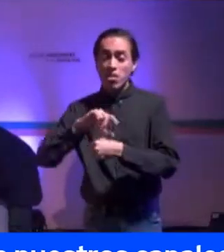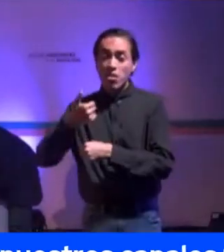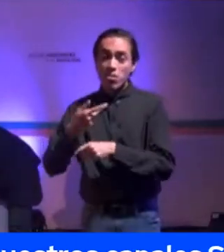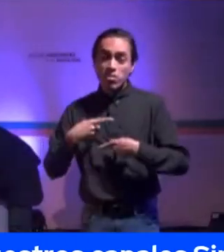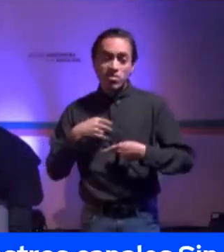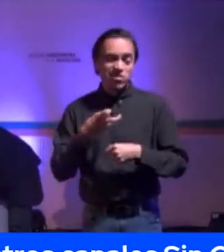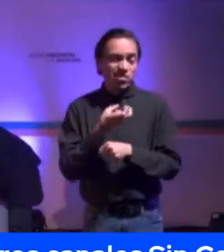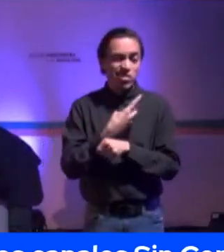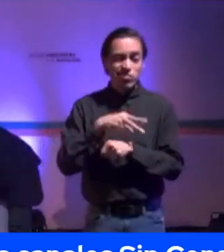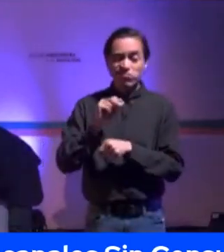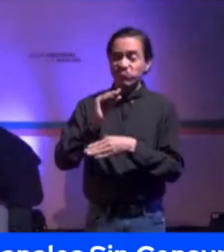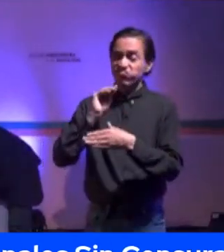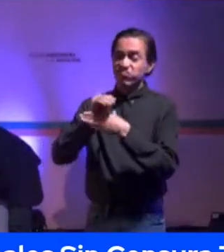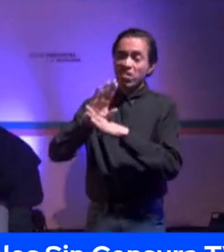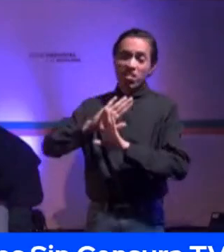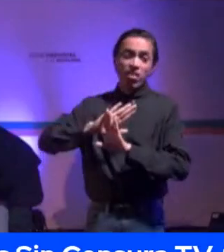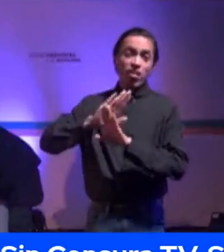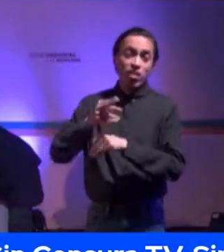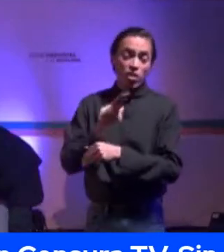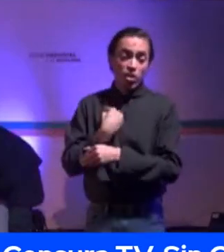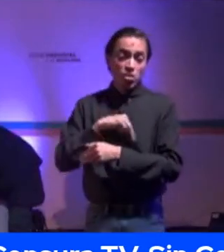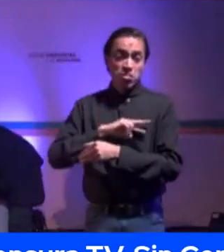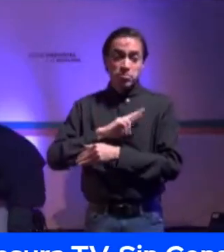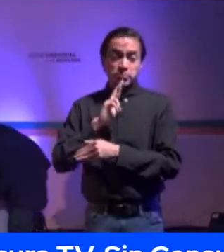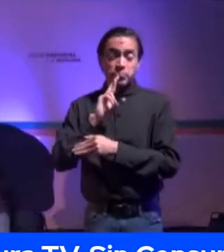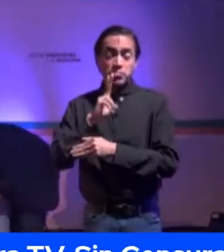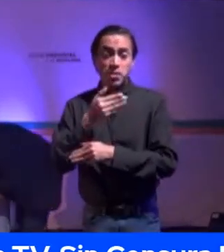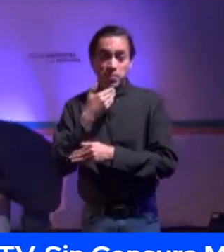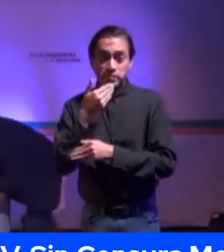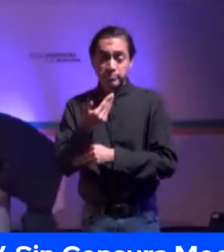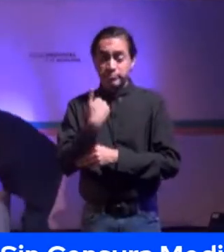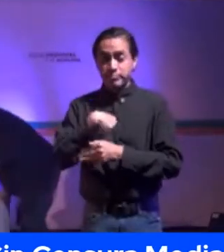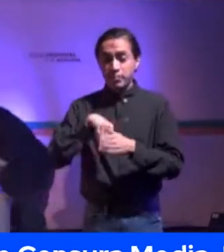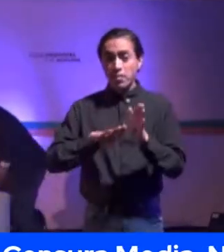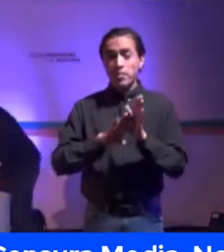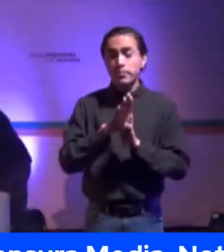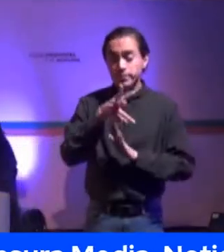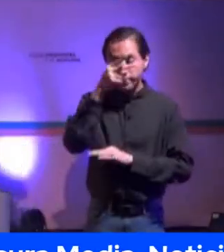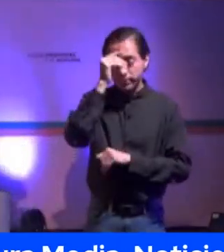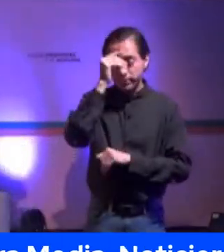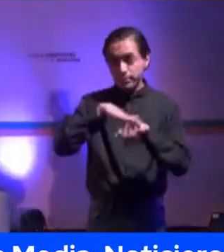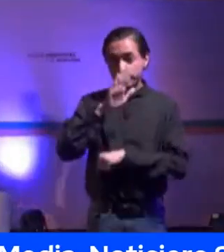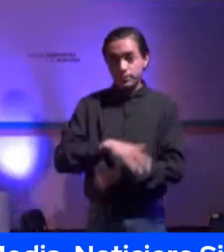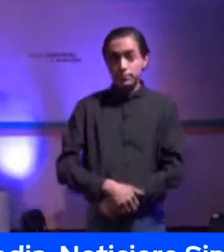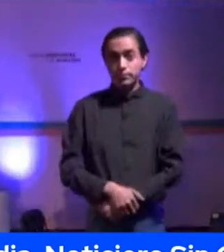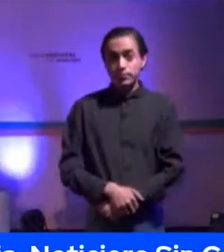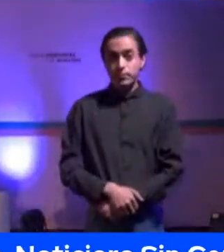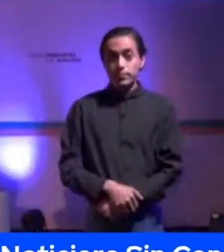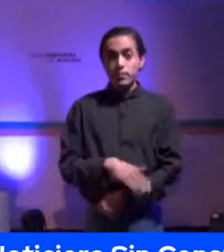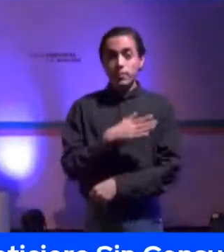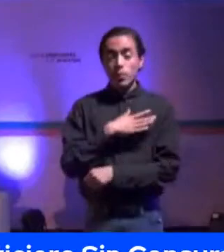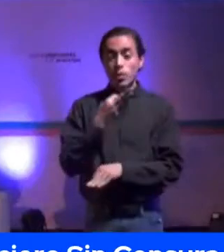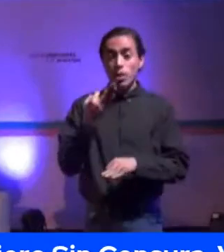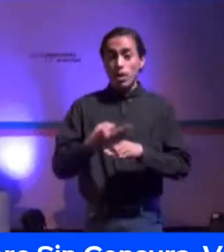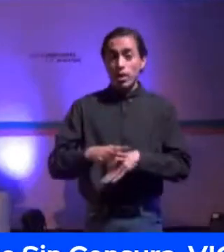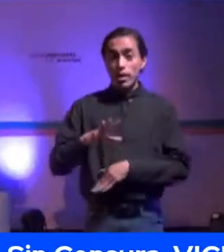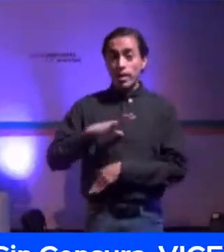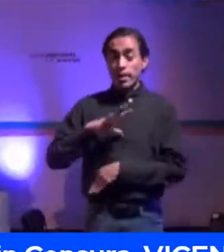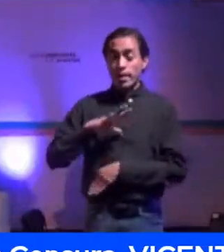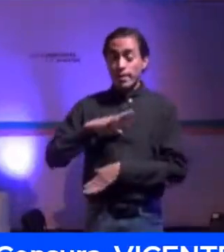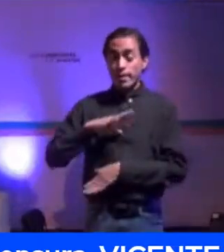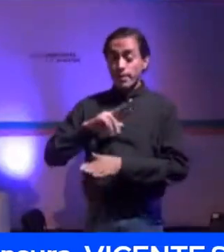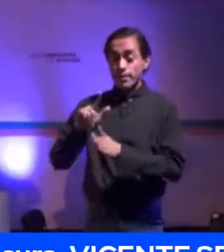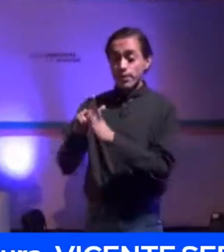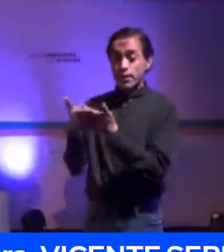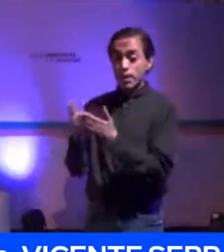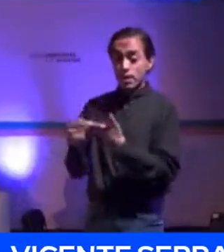vale la pena, ¿no? O sea, hay que elevar el debate para aprender más. Y pues bueno, nos llegaron por aquí estos libros. Ah,